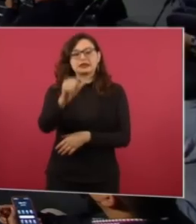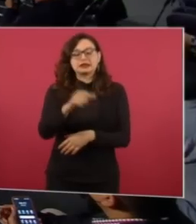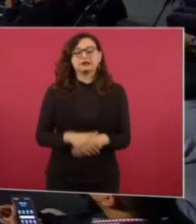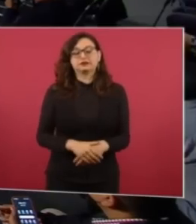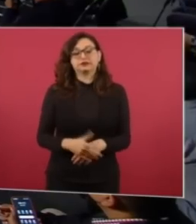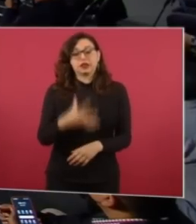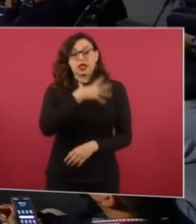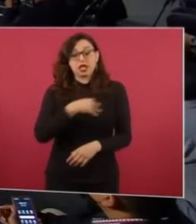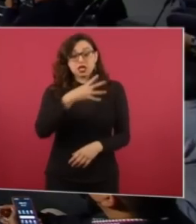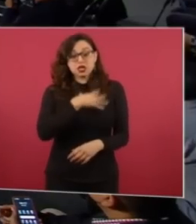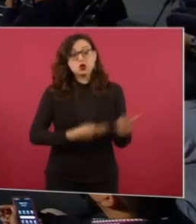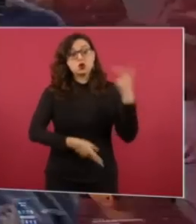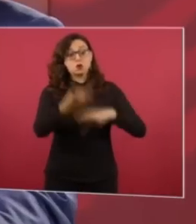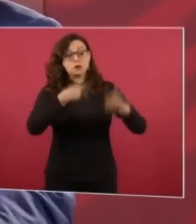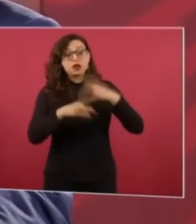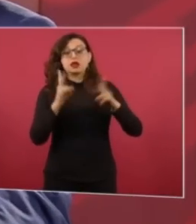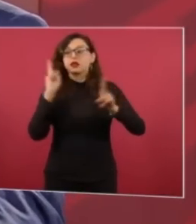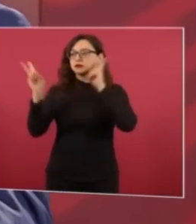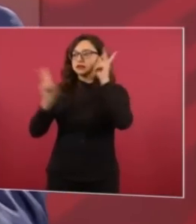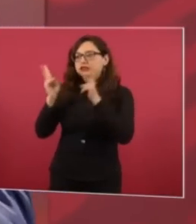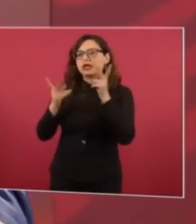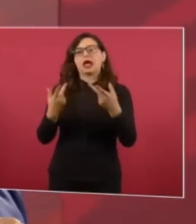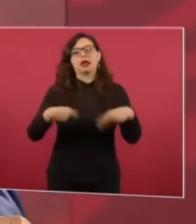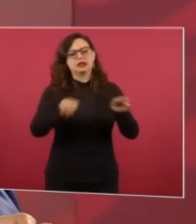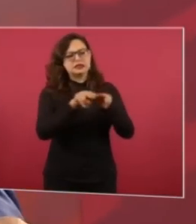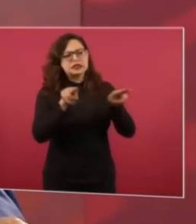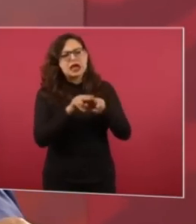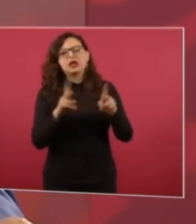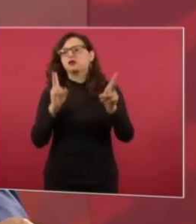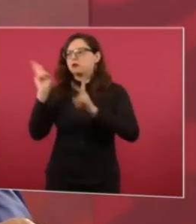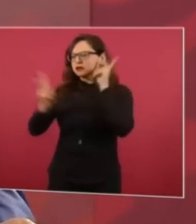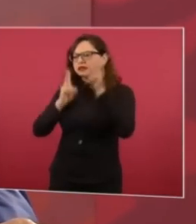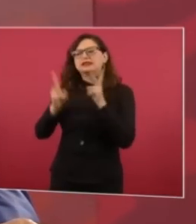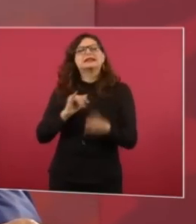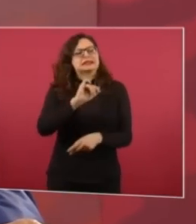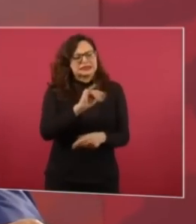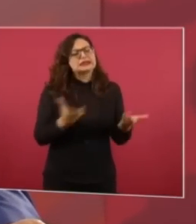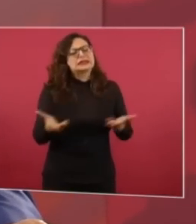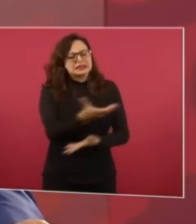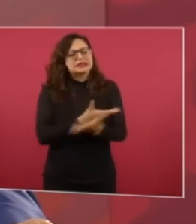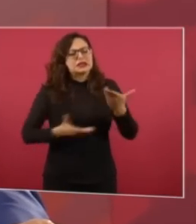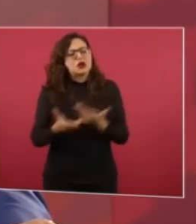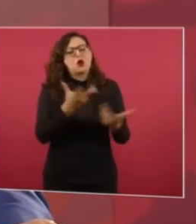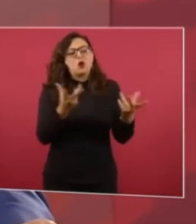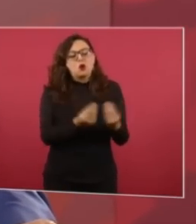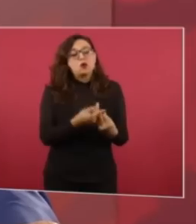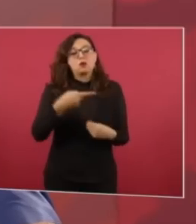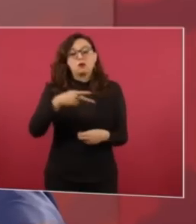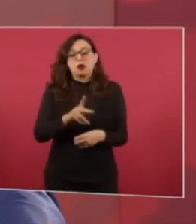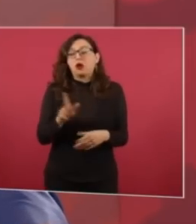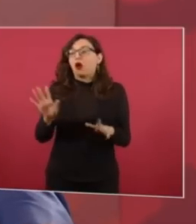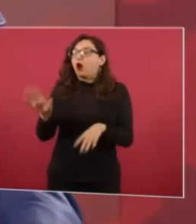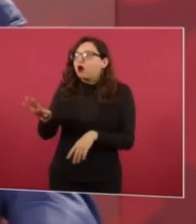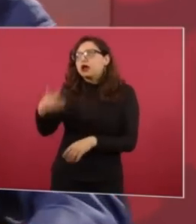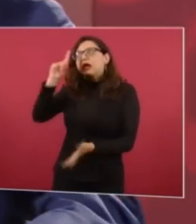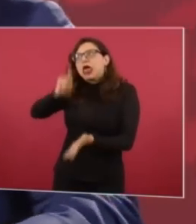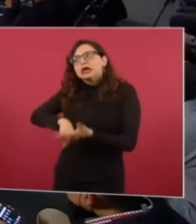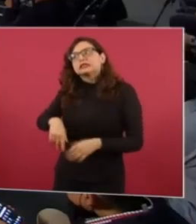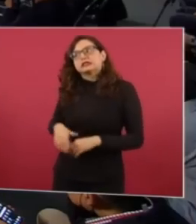pues llevan a los nietos y ahí voy a estar pero ya cuando empiecen es que fíjate qué